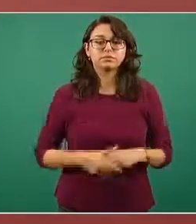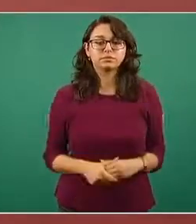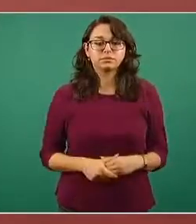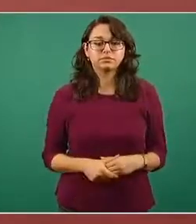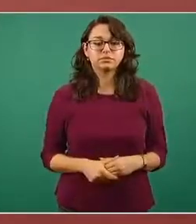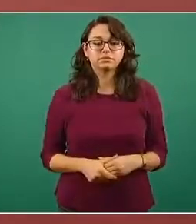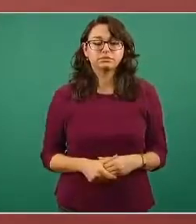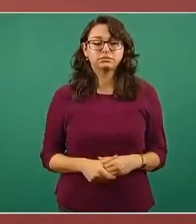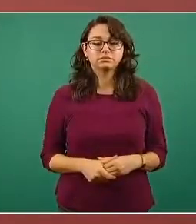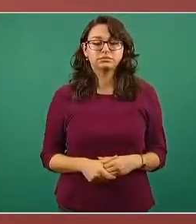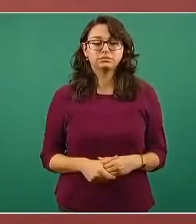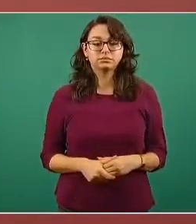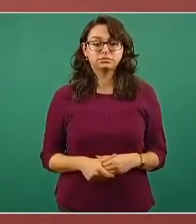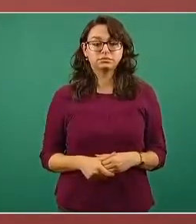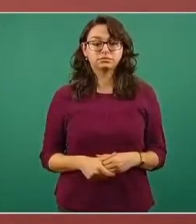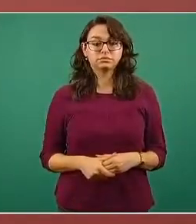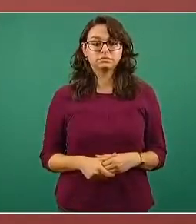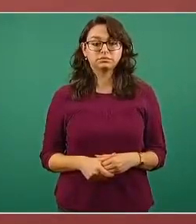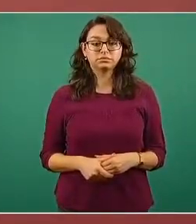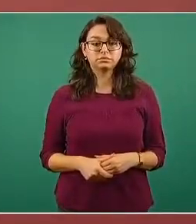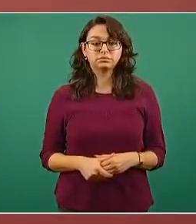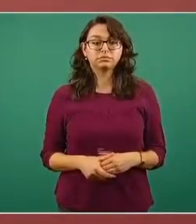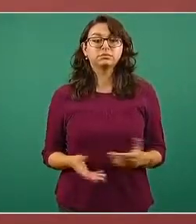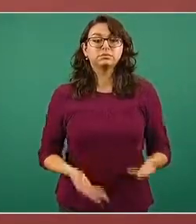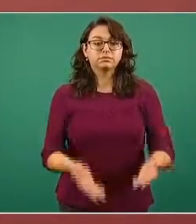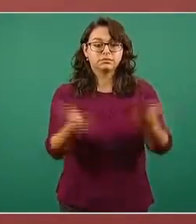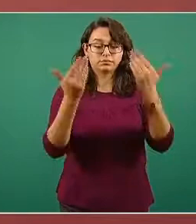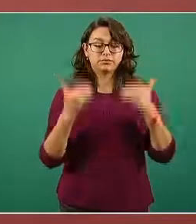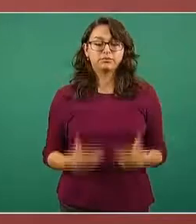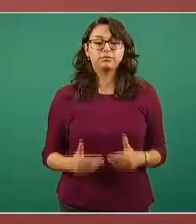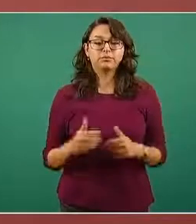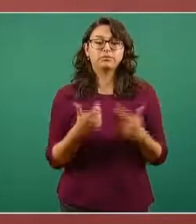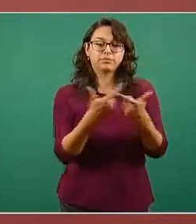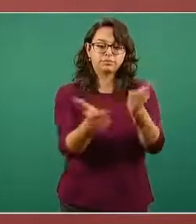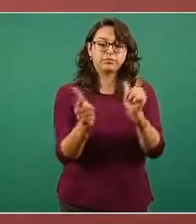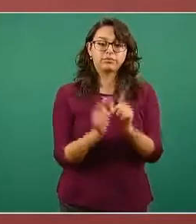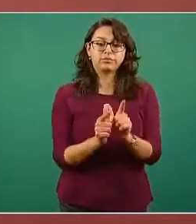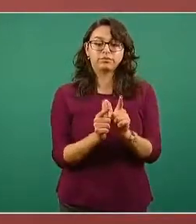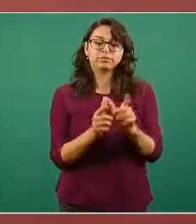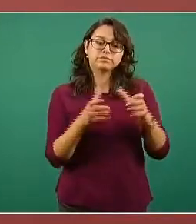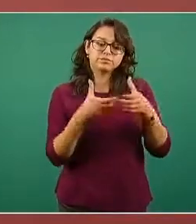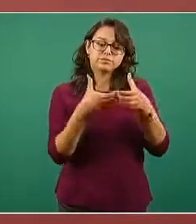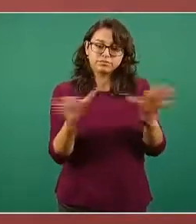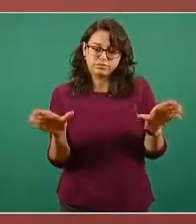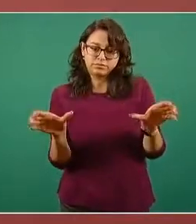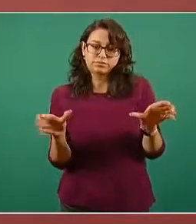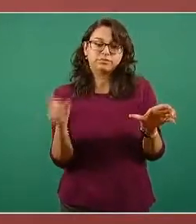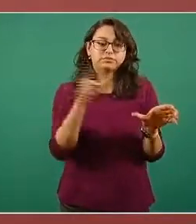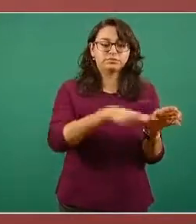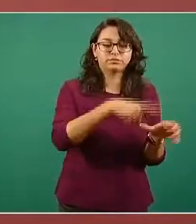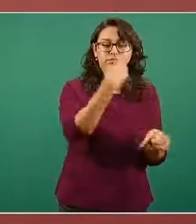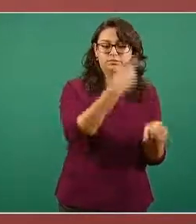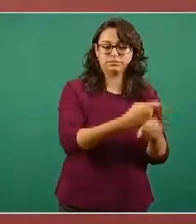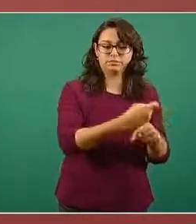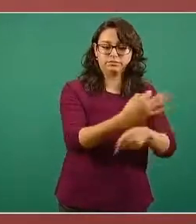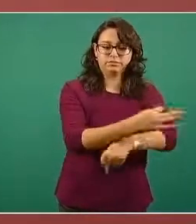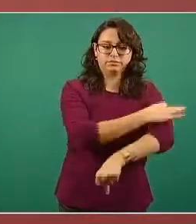Aquí vemos cómo se separa las primeras dosis y la segunda dosis, simplemente para identificarlas. De estas